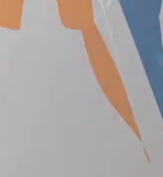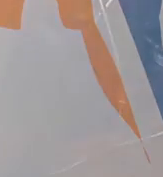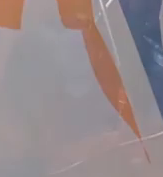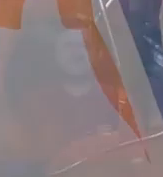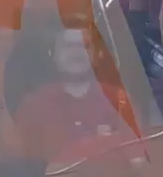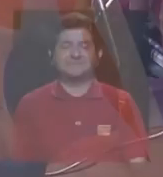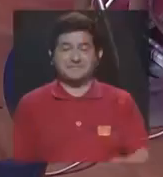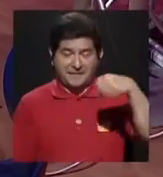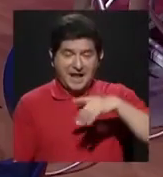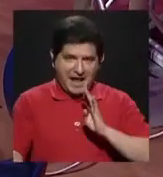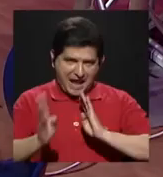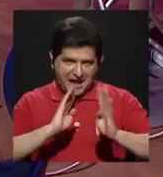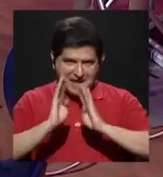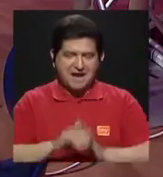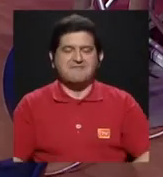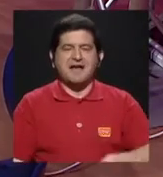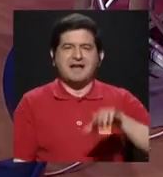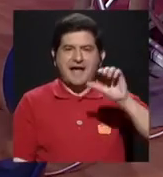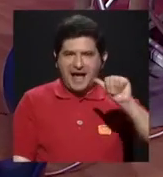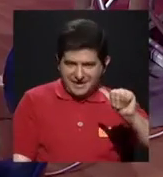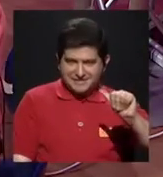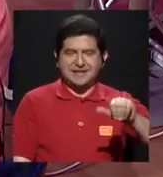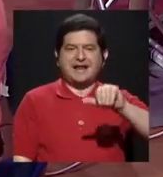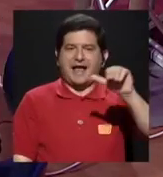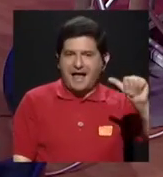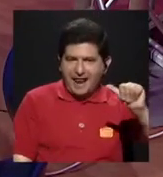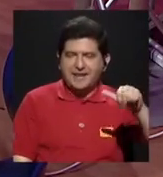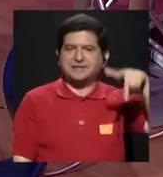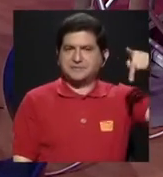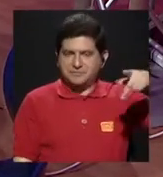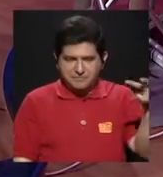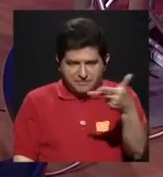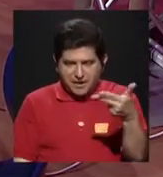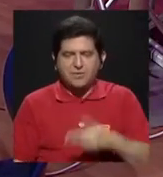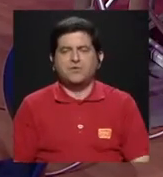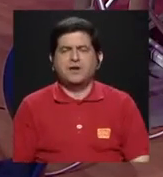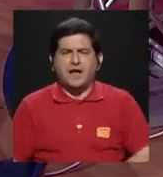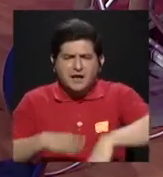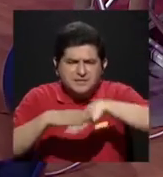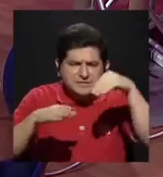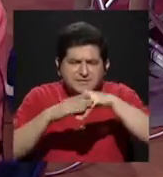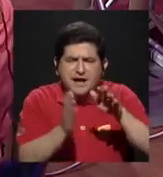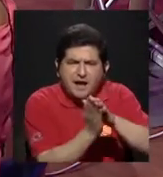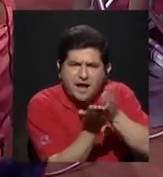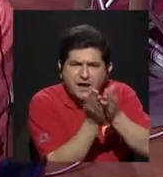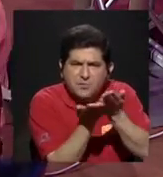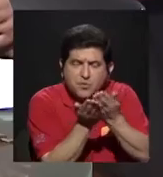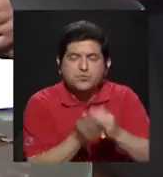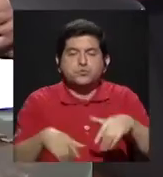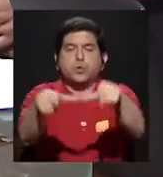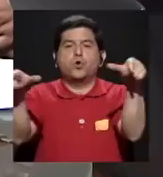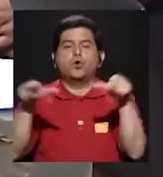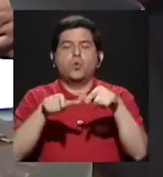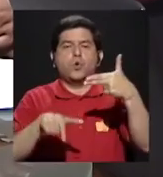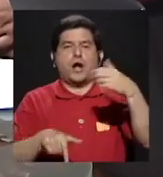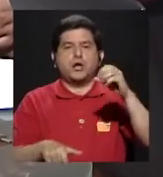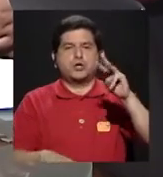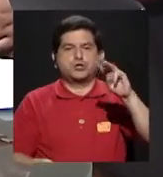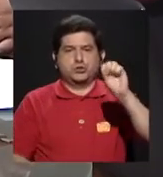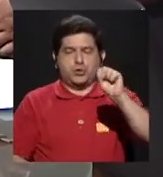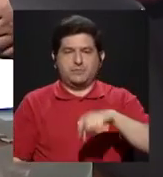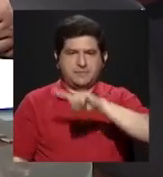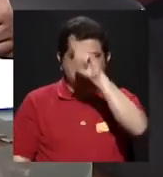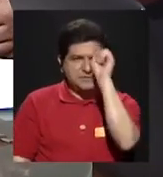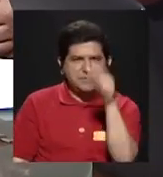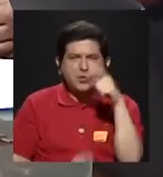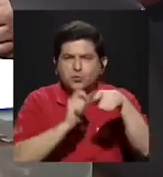Estamos conversando con Araceli, Arlex y Paula sobre la extracción de moluscos en Chomes. Queremos preguntarles